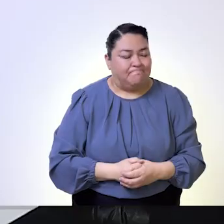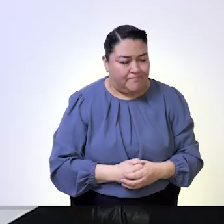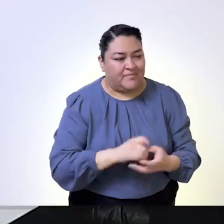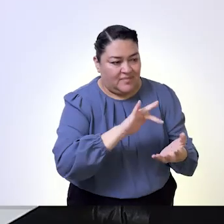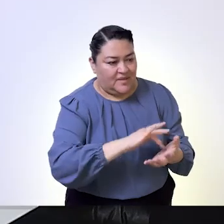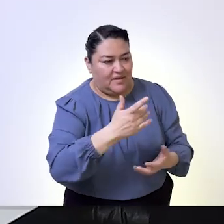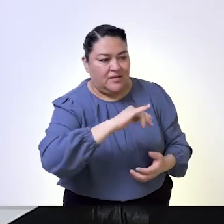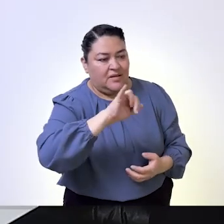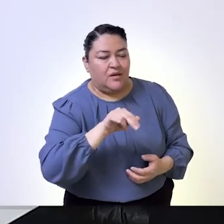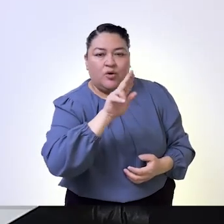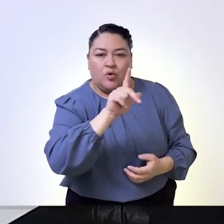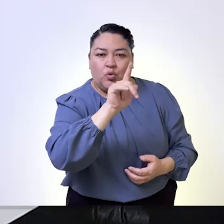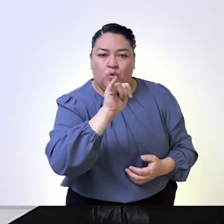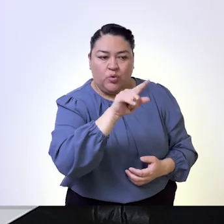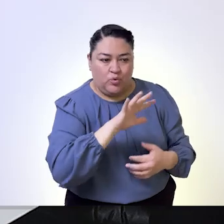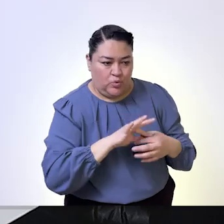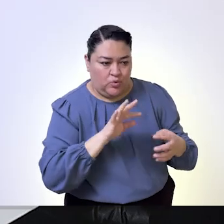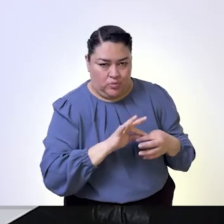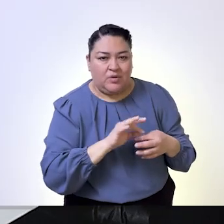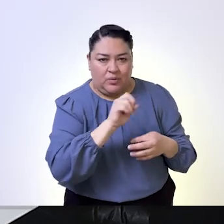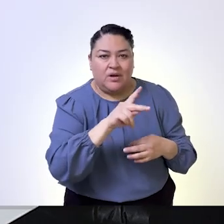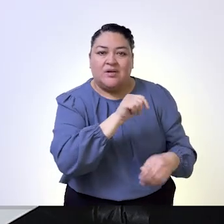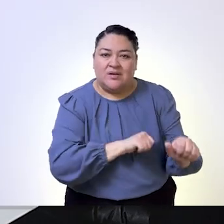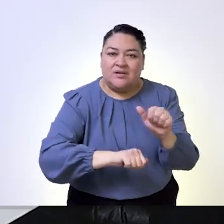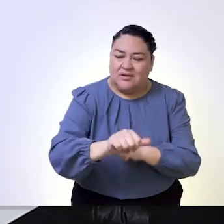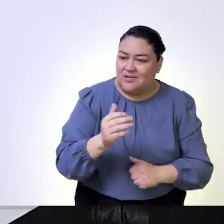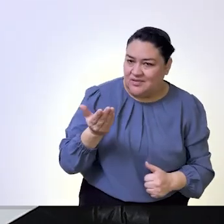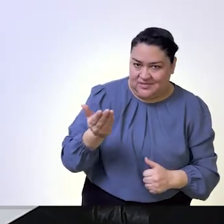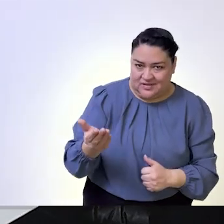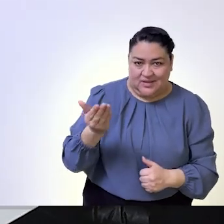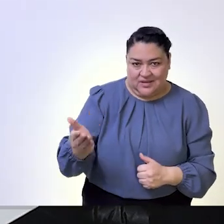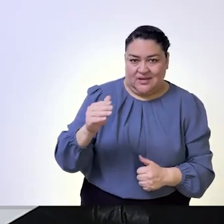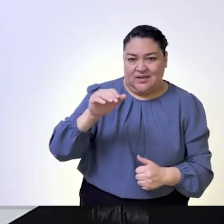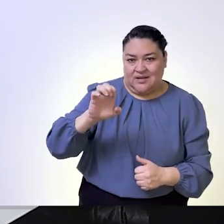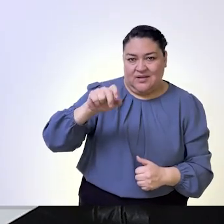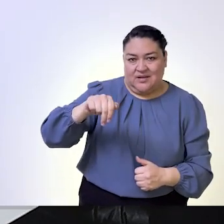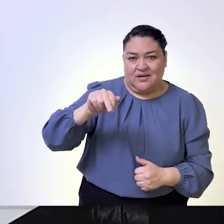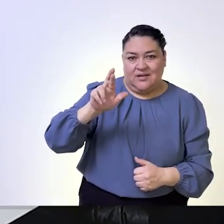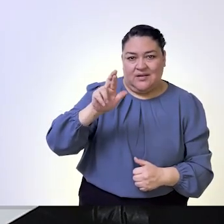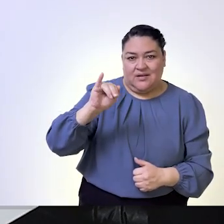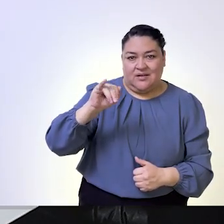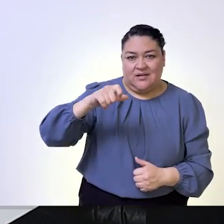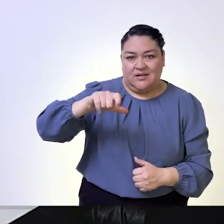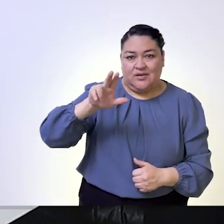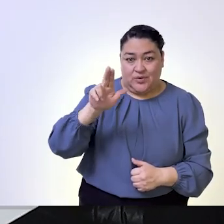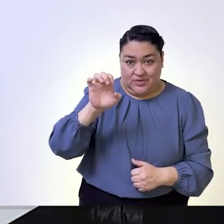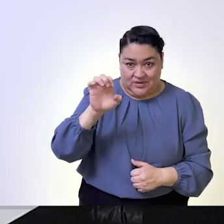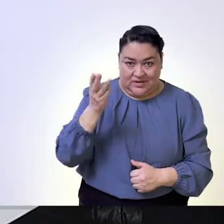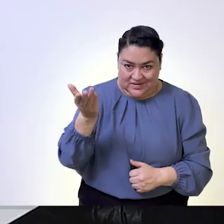gracias. Muchas gracias, Julia, por esta reflexión final, y ahora damos paso a la participación de Enrique con